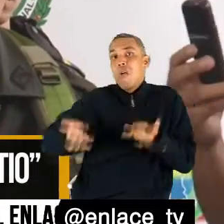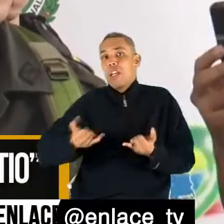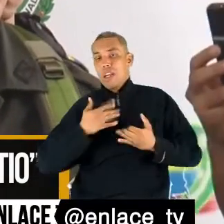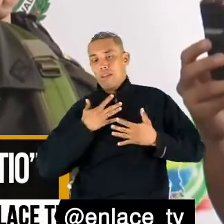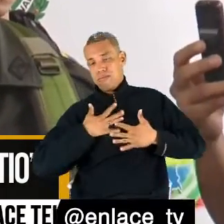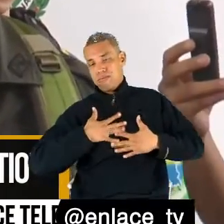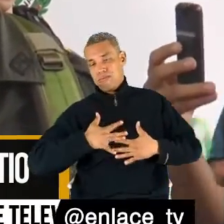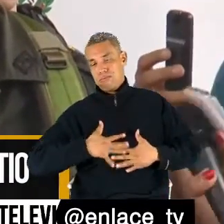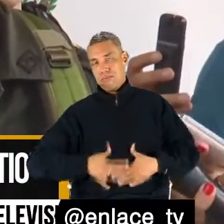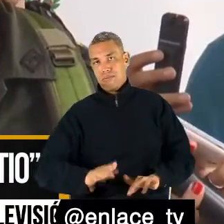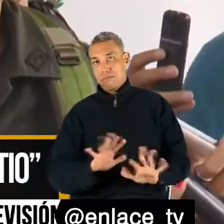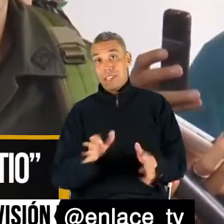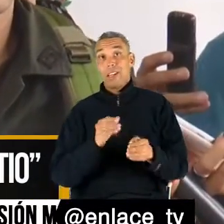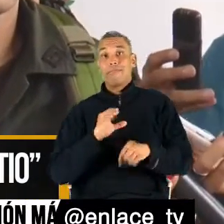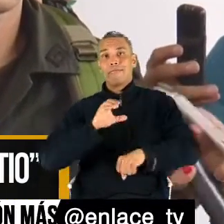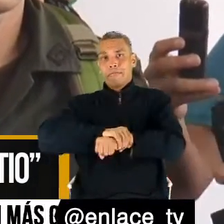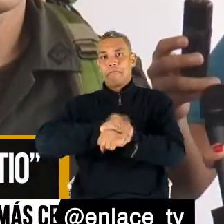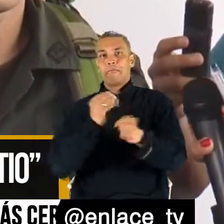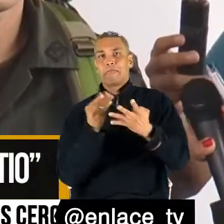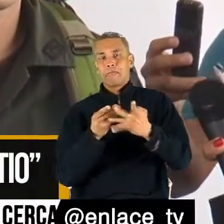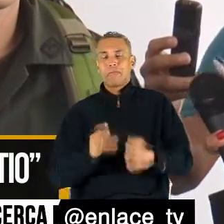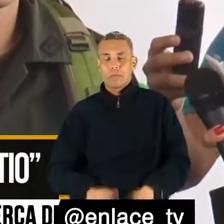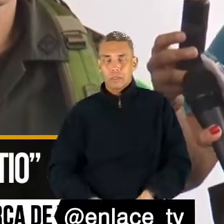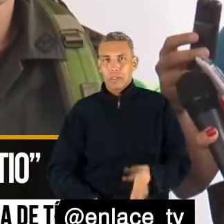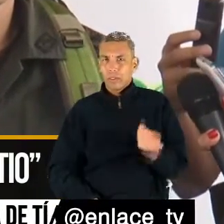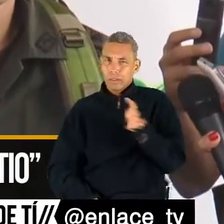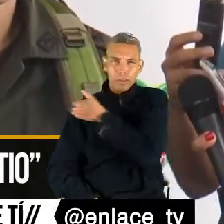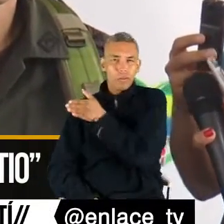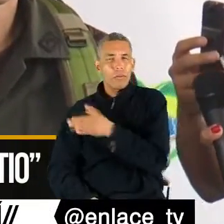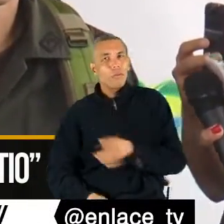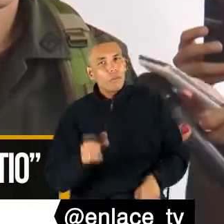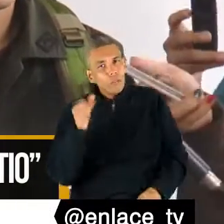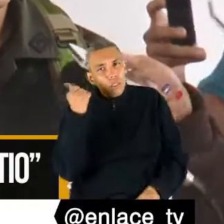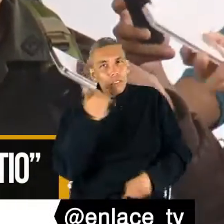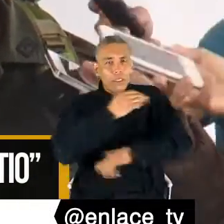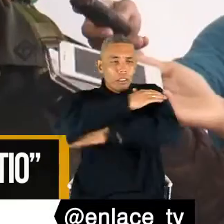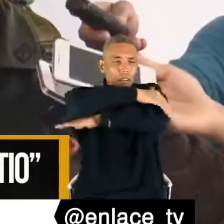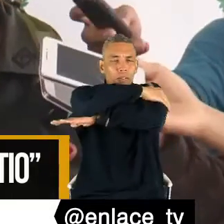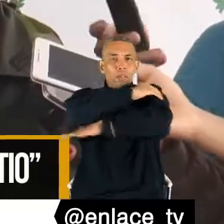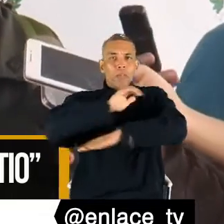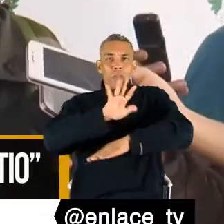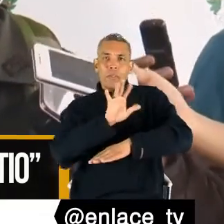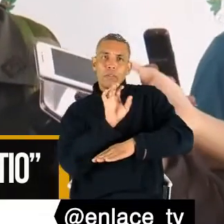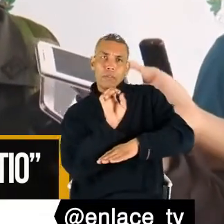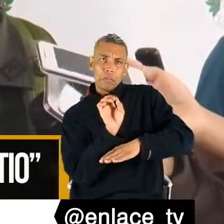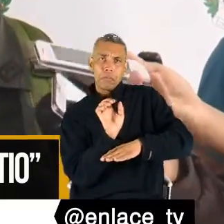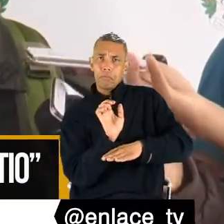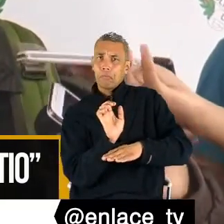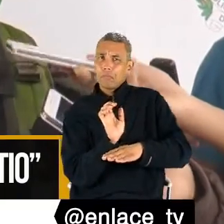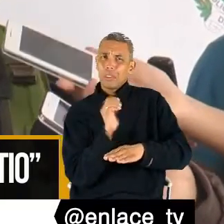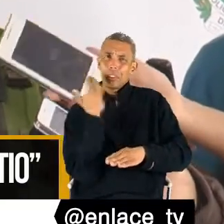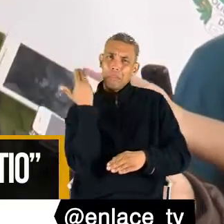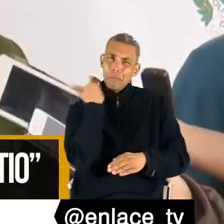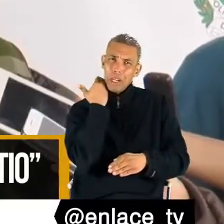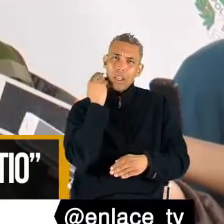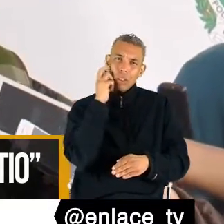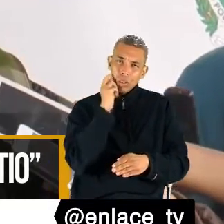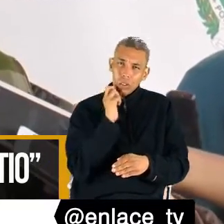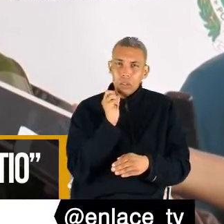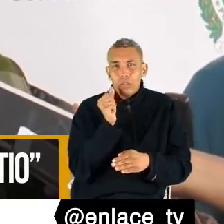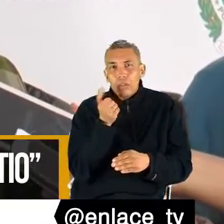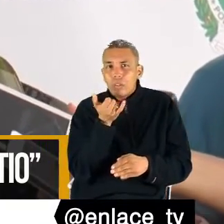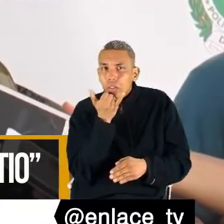Coronel, se registra un hurto hacia las 11 de la mañana en la calle 50. ¿Qué decir frente a este hecho? No tengo conocimiento en este momento del hurto. Si